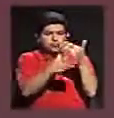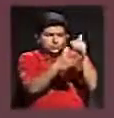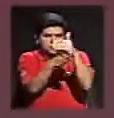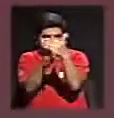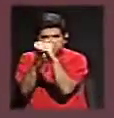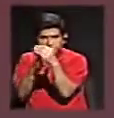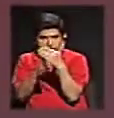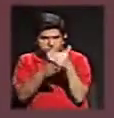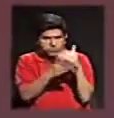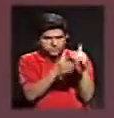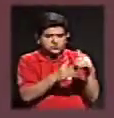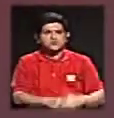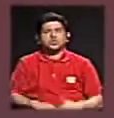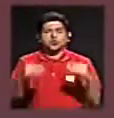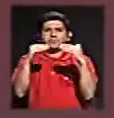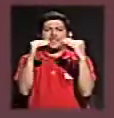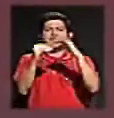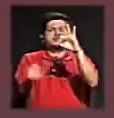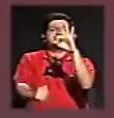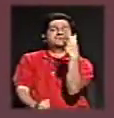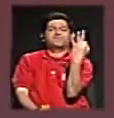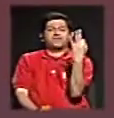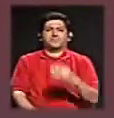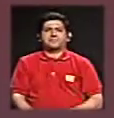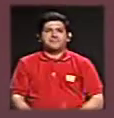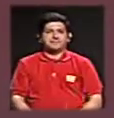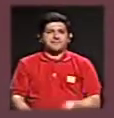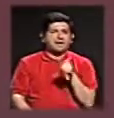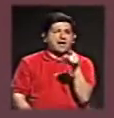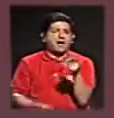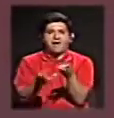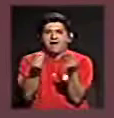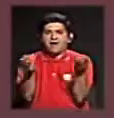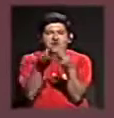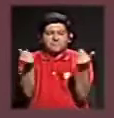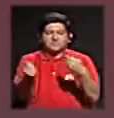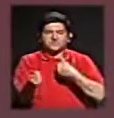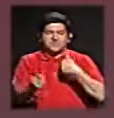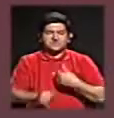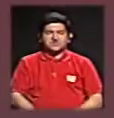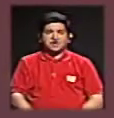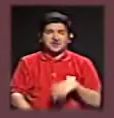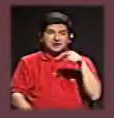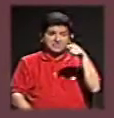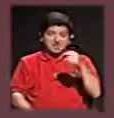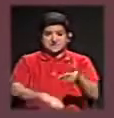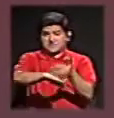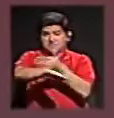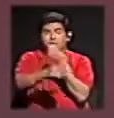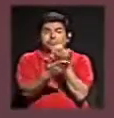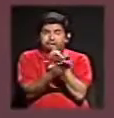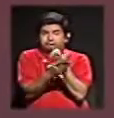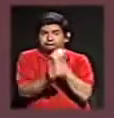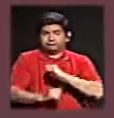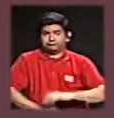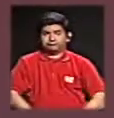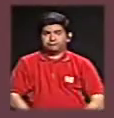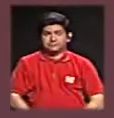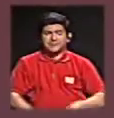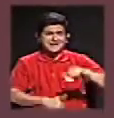distribuir más equitativamente los resultados de ese crecimiento económico.